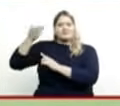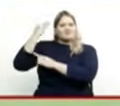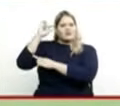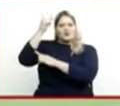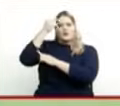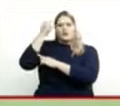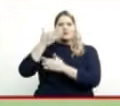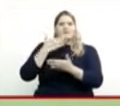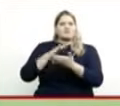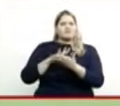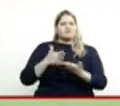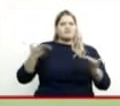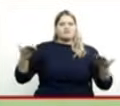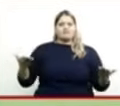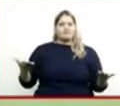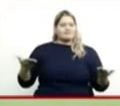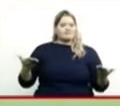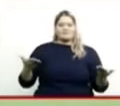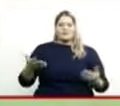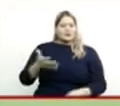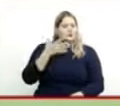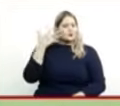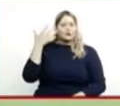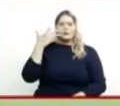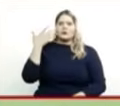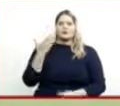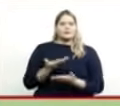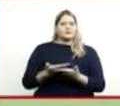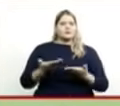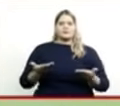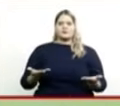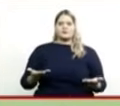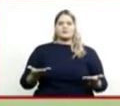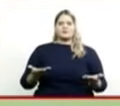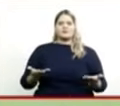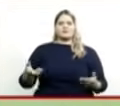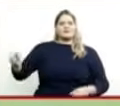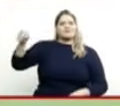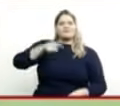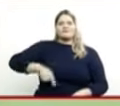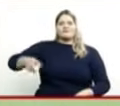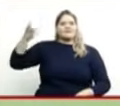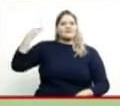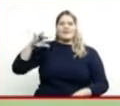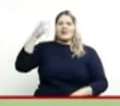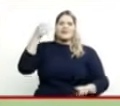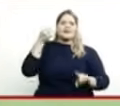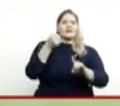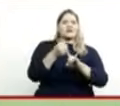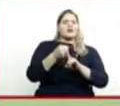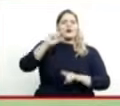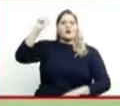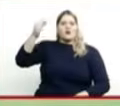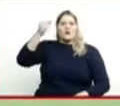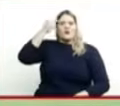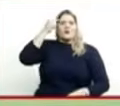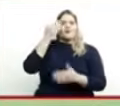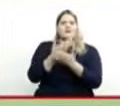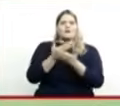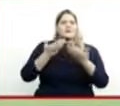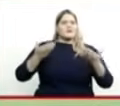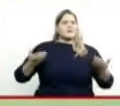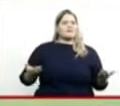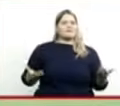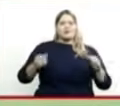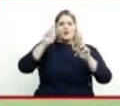y narcotráfico no ha sido nada fácil. Los que corrompieron el Estado y violaron su constitución